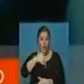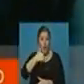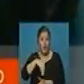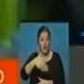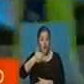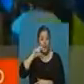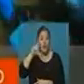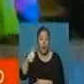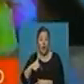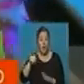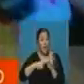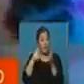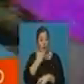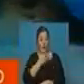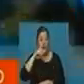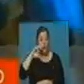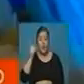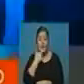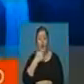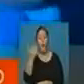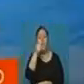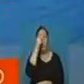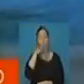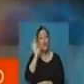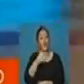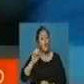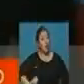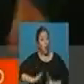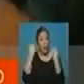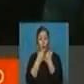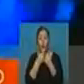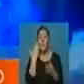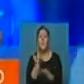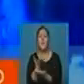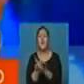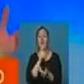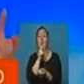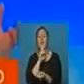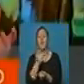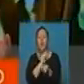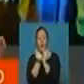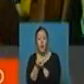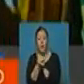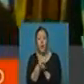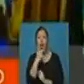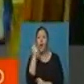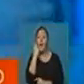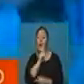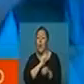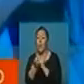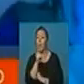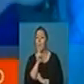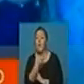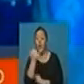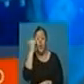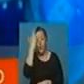Manila, la capital de Filipinas. Su padre, cuando se enteró, se enojó tanto que le pidió que se cambiara el apellido. apellido, lo obligó y el hombre se cambió el apellido. Después se hizo